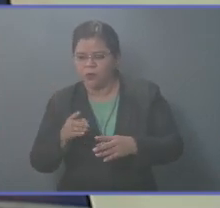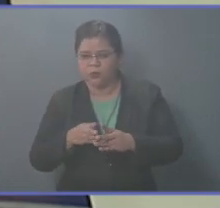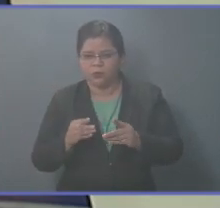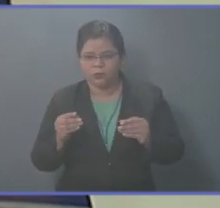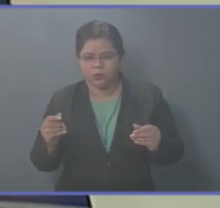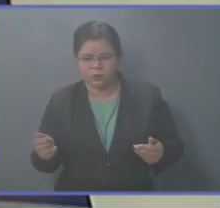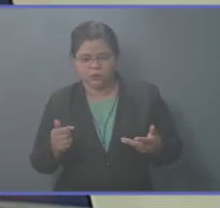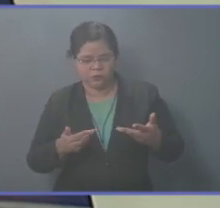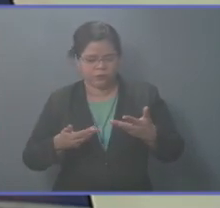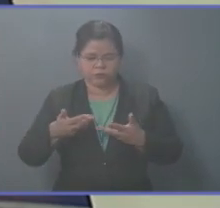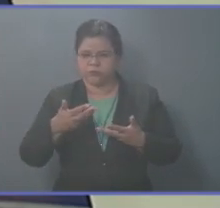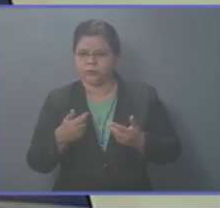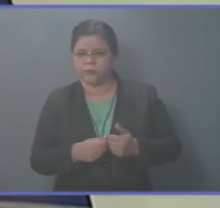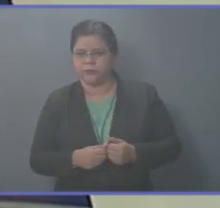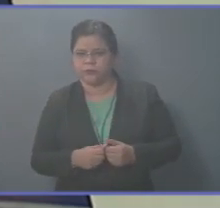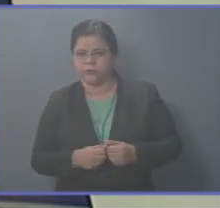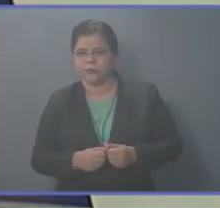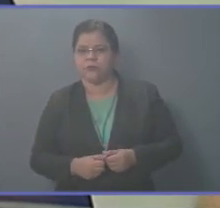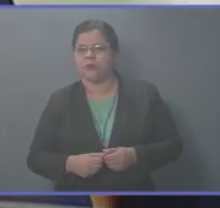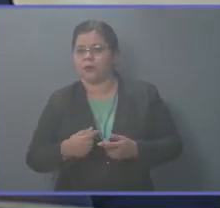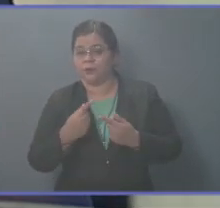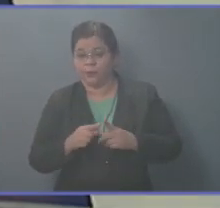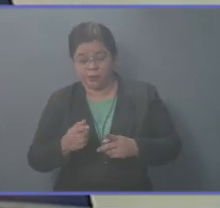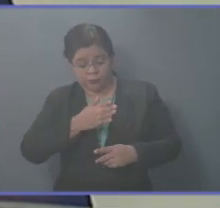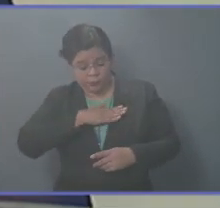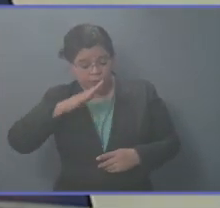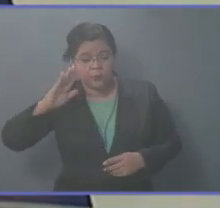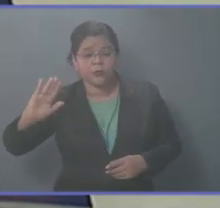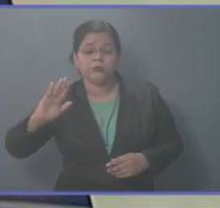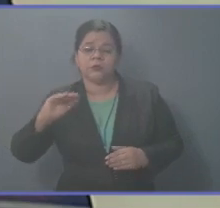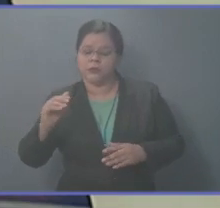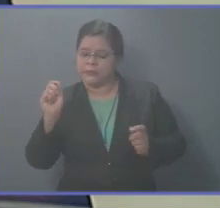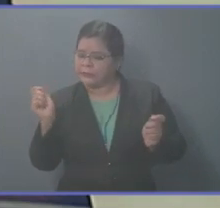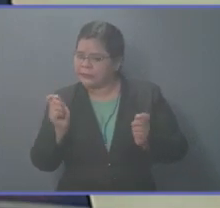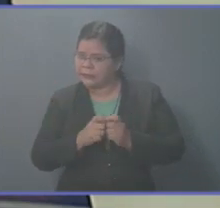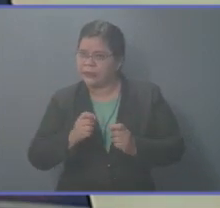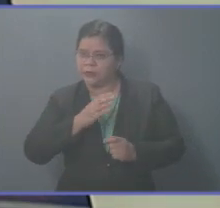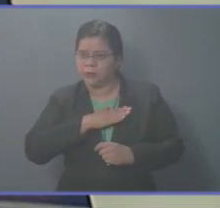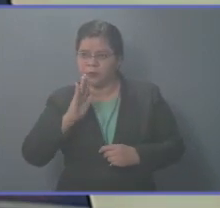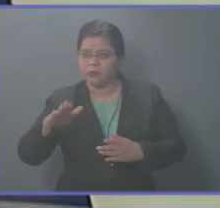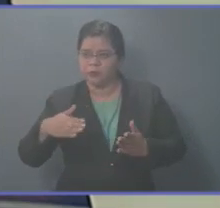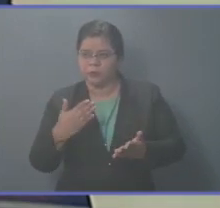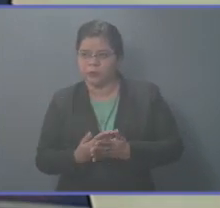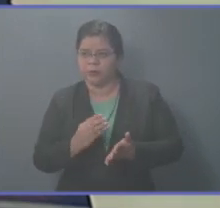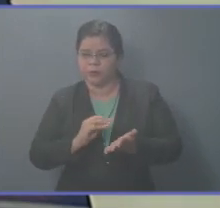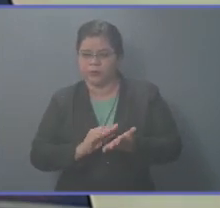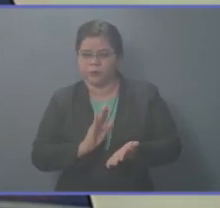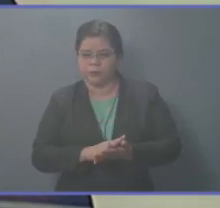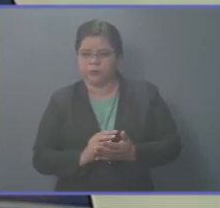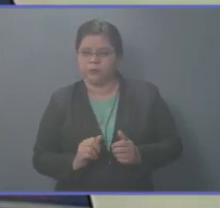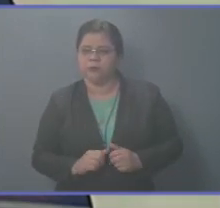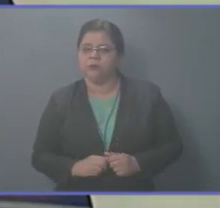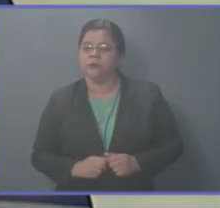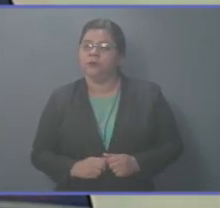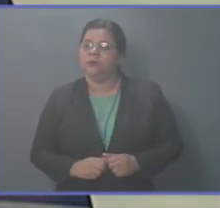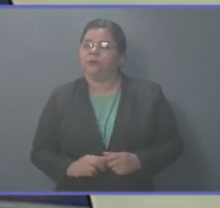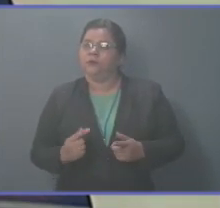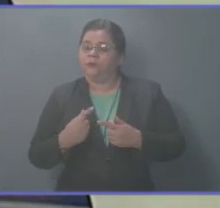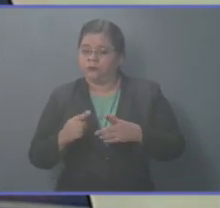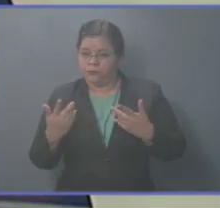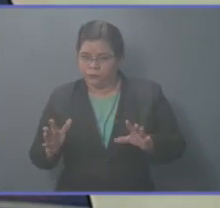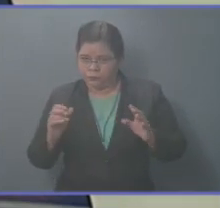que la contraríen, prometiendo además el exacto cumplimiento de los deberes que el cargo les imponga. Al realizar